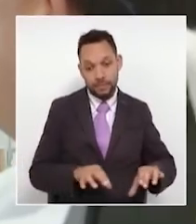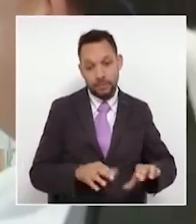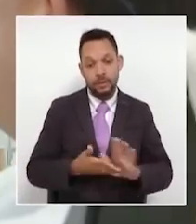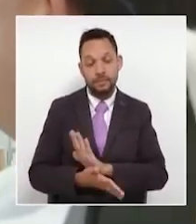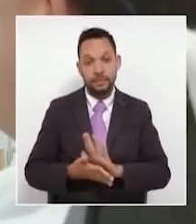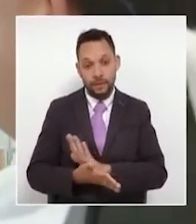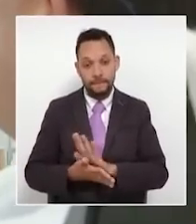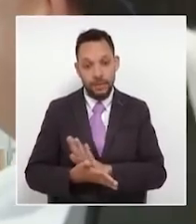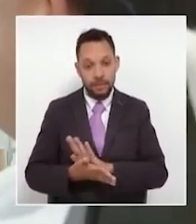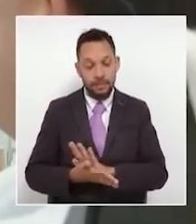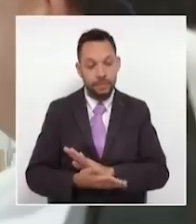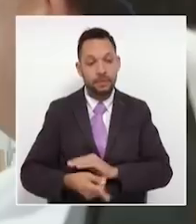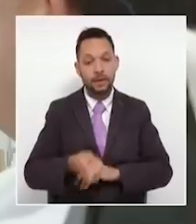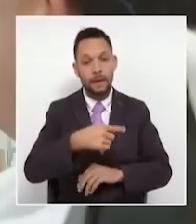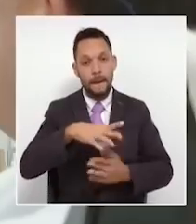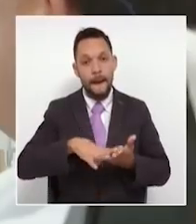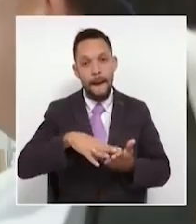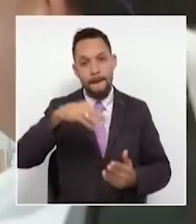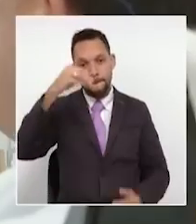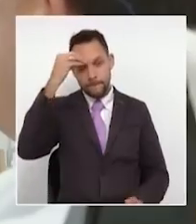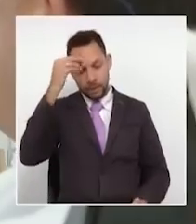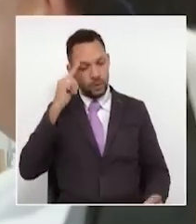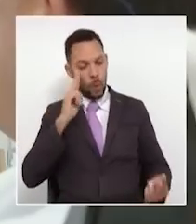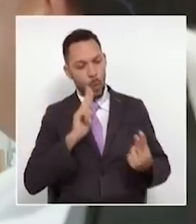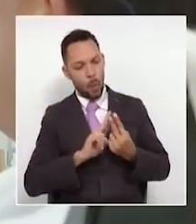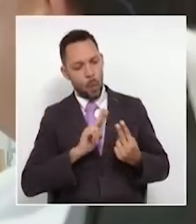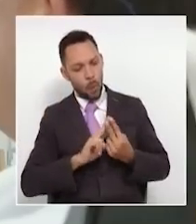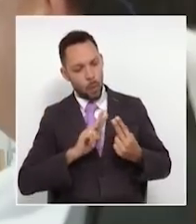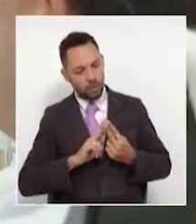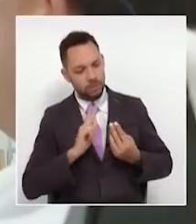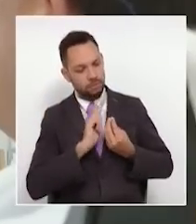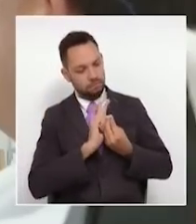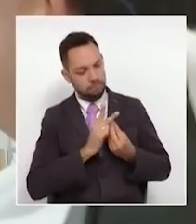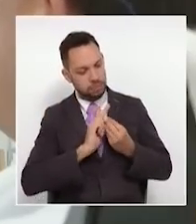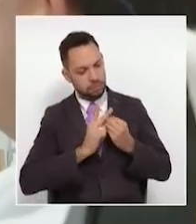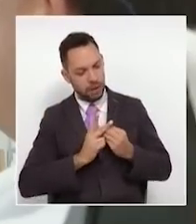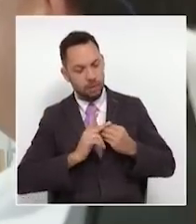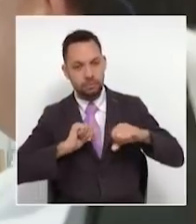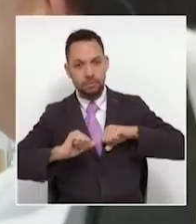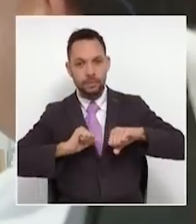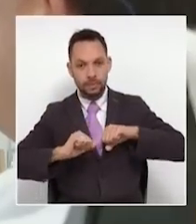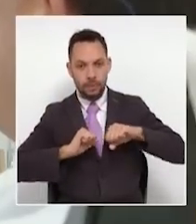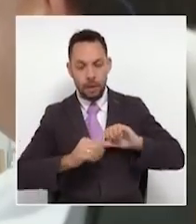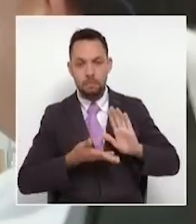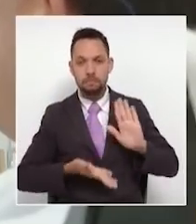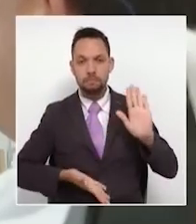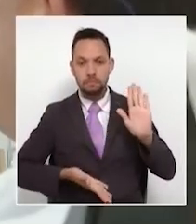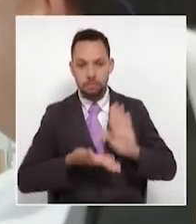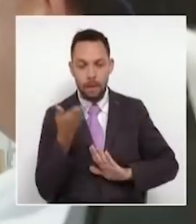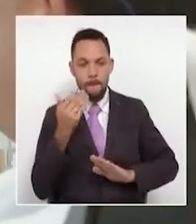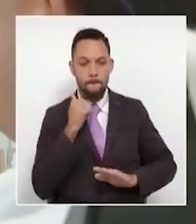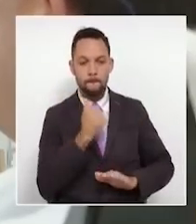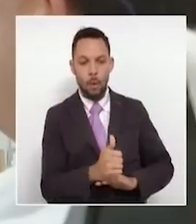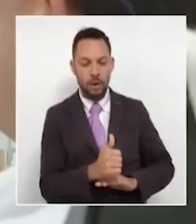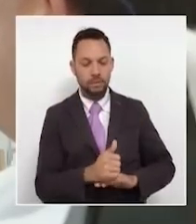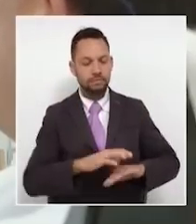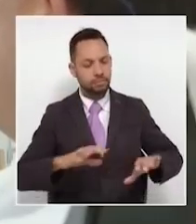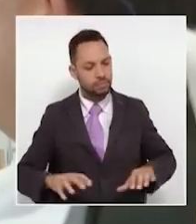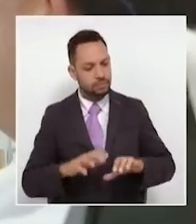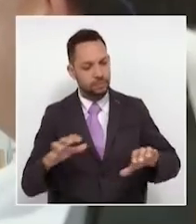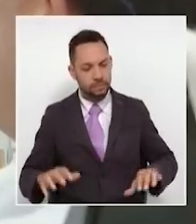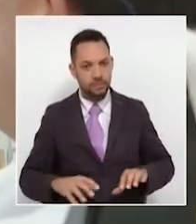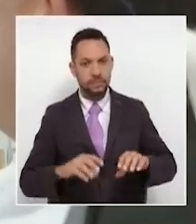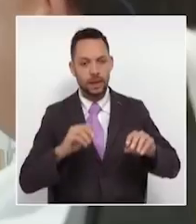este que conozcan este tipo de herramientas que son muy buenas para mejorar muchos